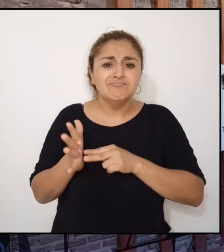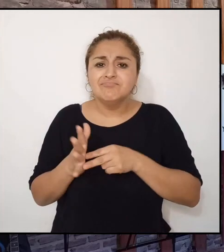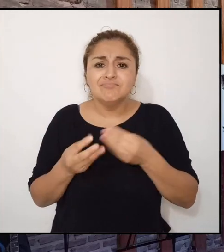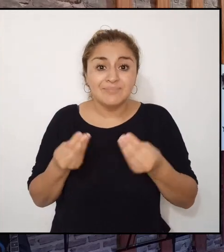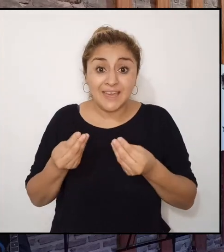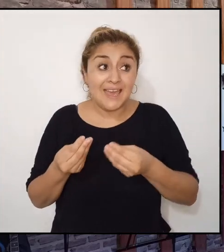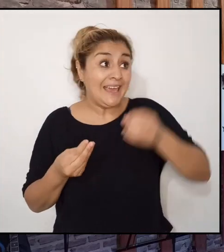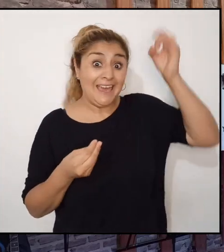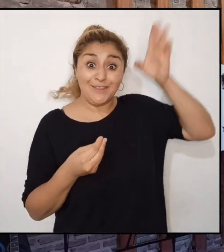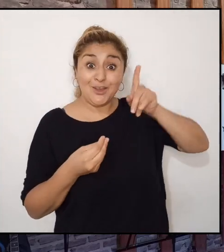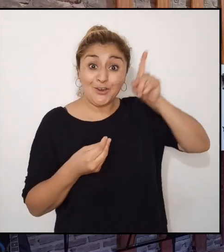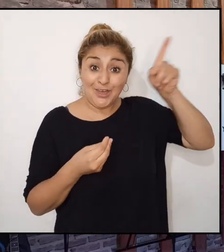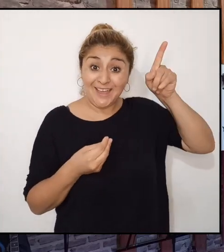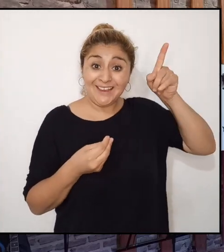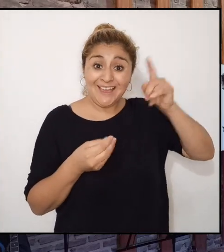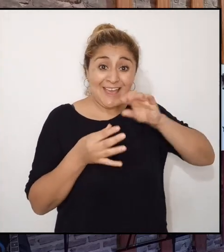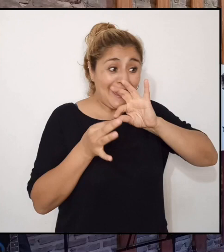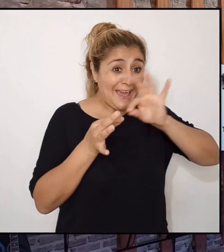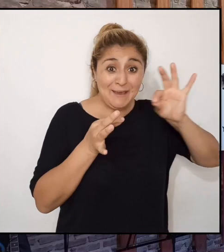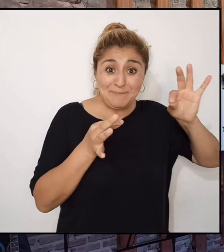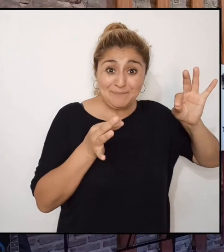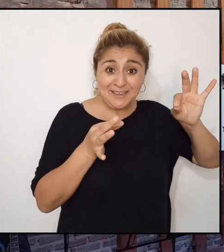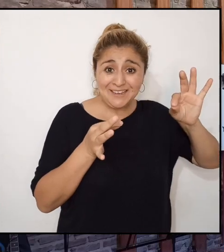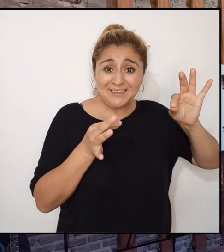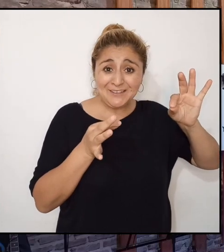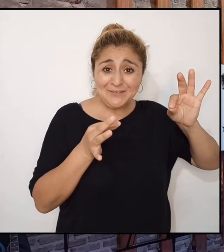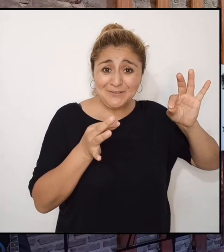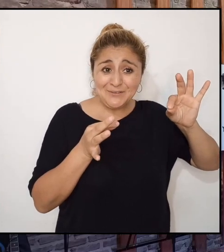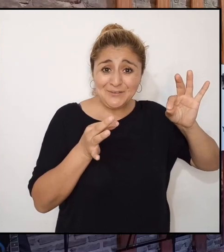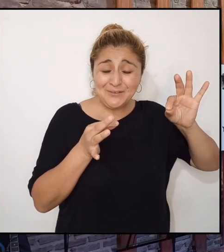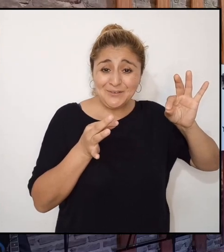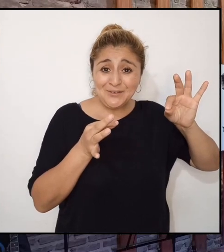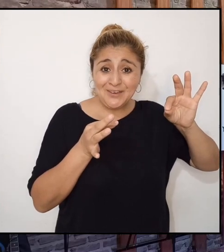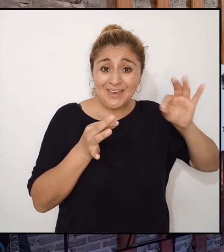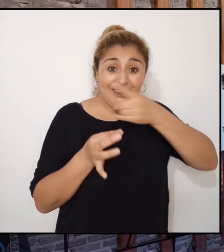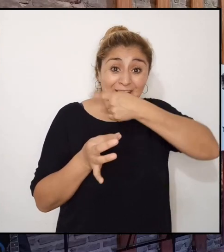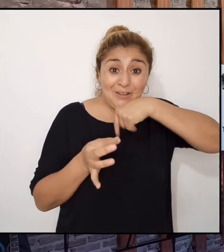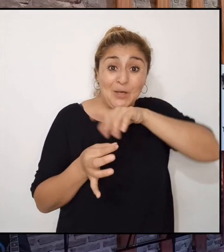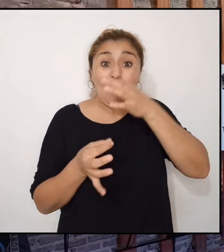en espíritu y en verdad es necesario que le adoren.